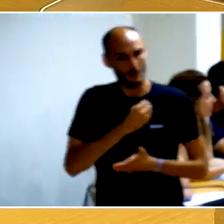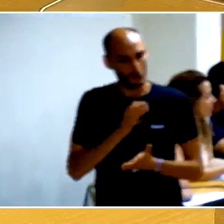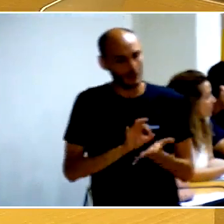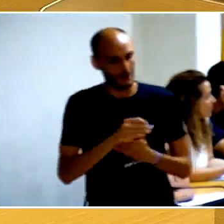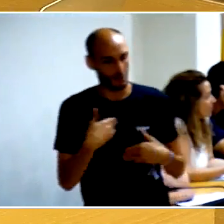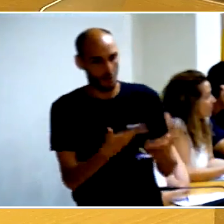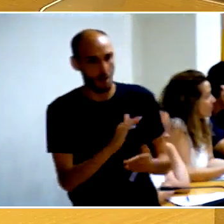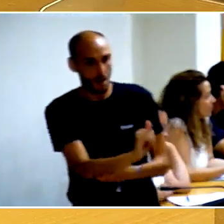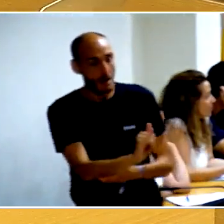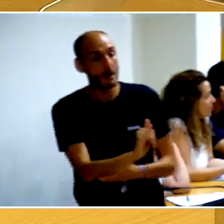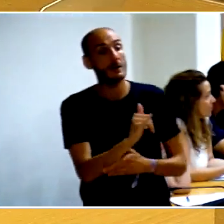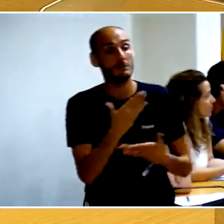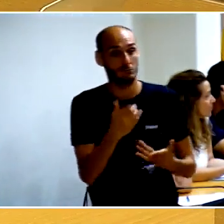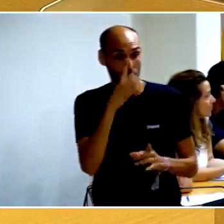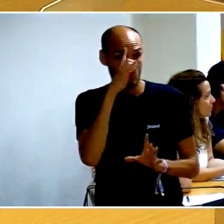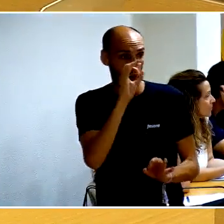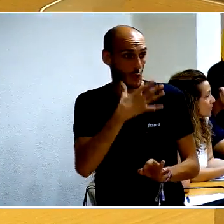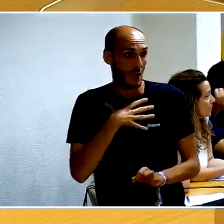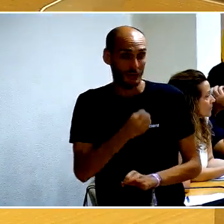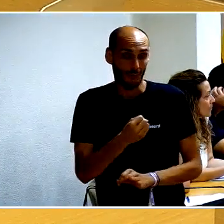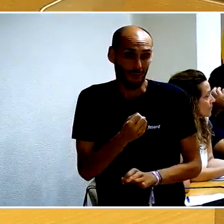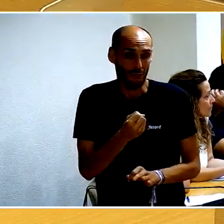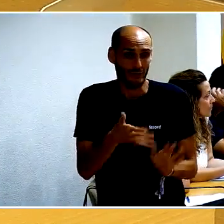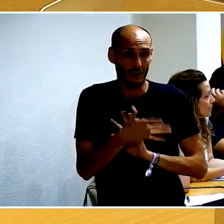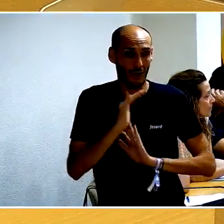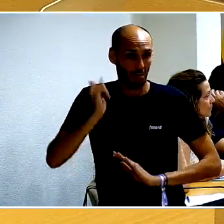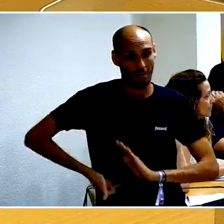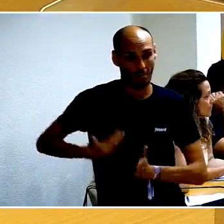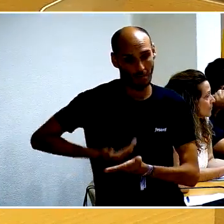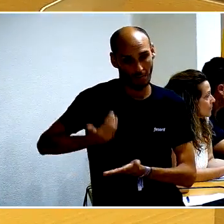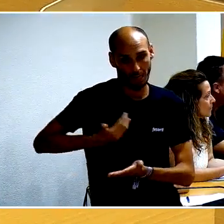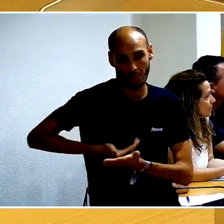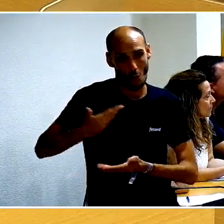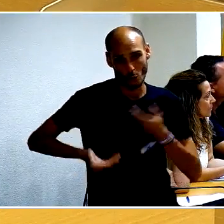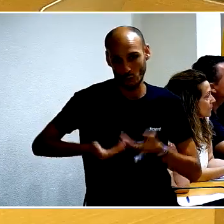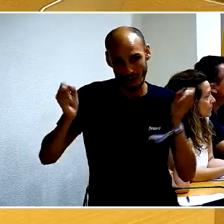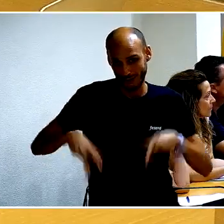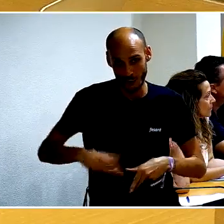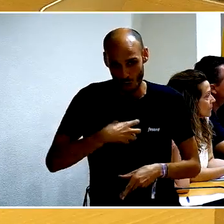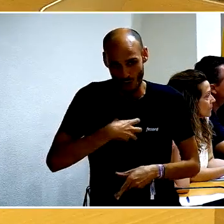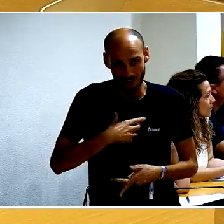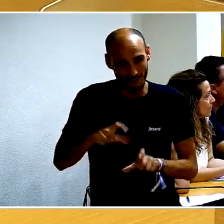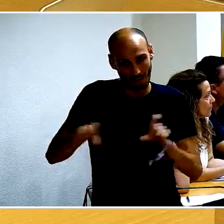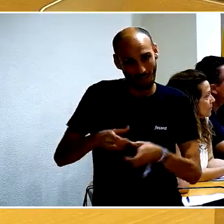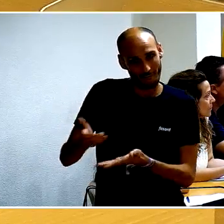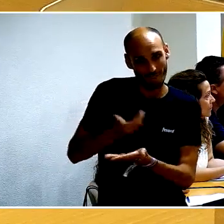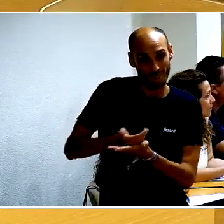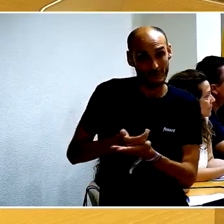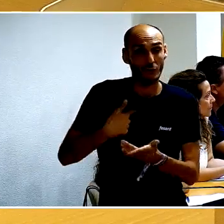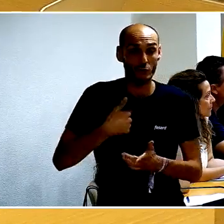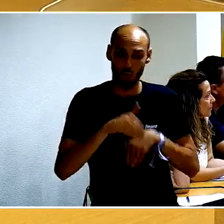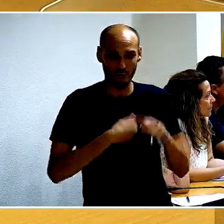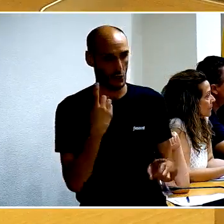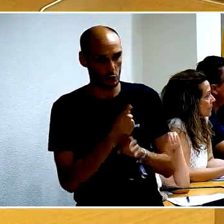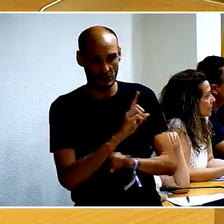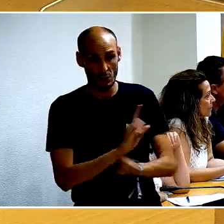y, lógicamente, el ayuntamiento no se puede enriquecer injustamente a costa de un proveedor, nosotros no vamos a votar en contra. Pero